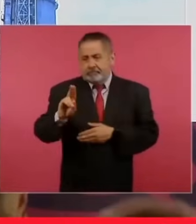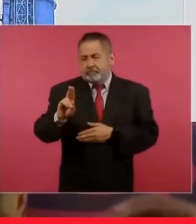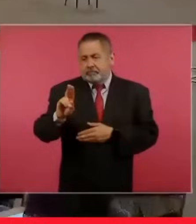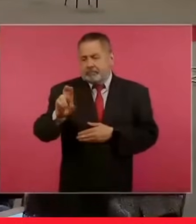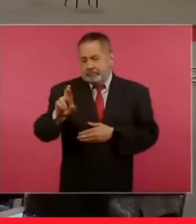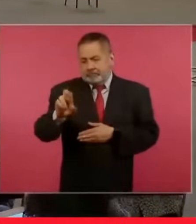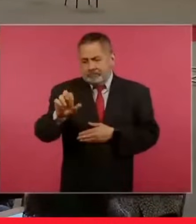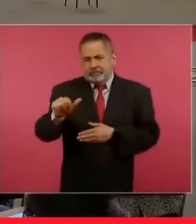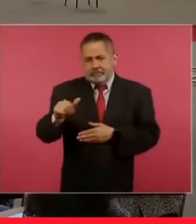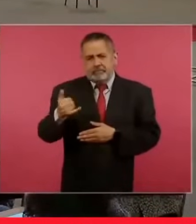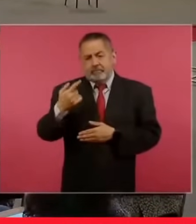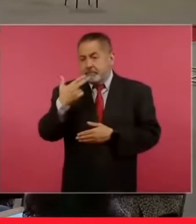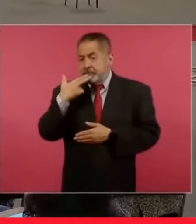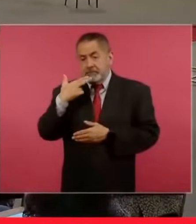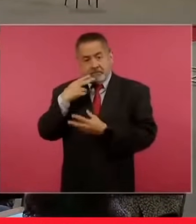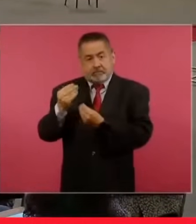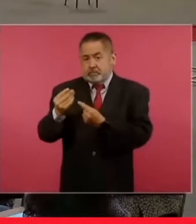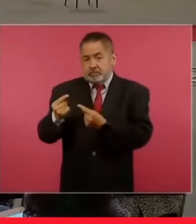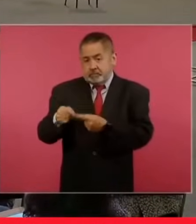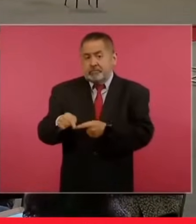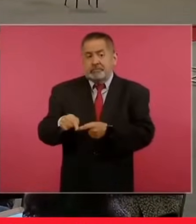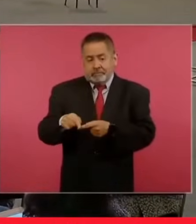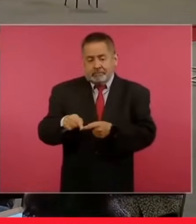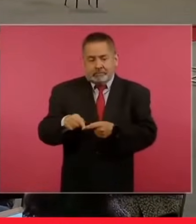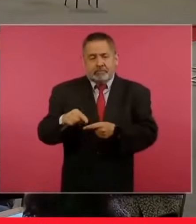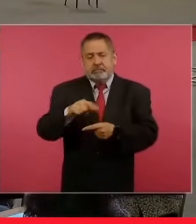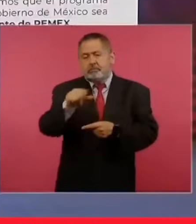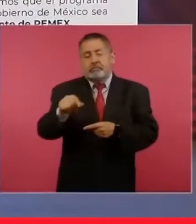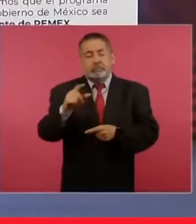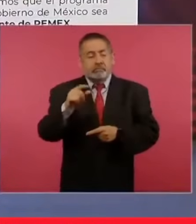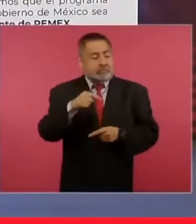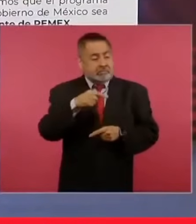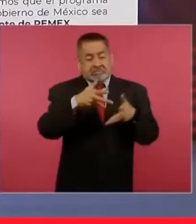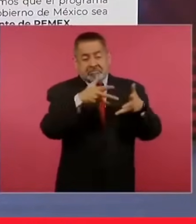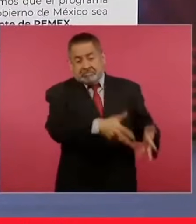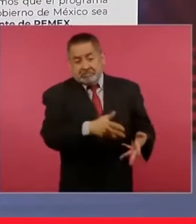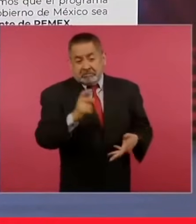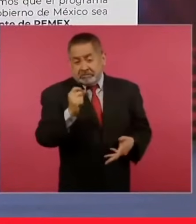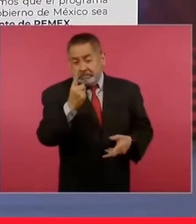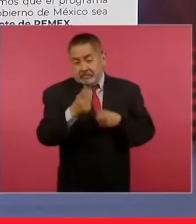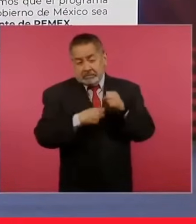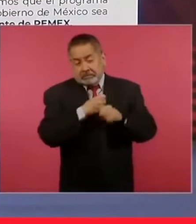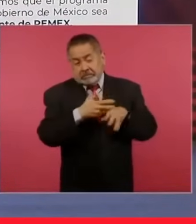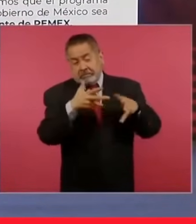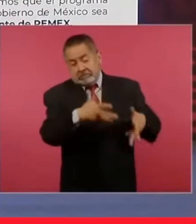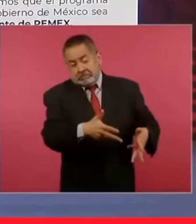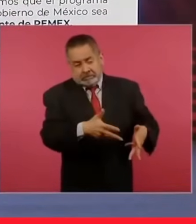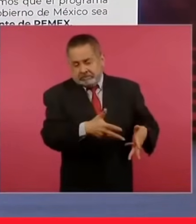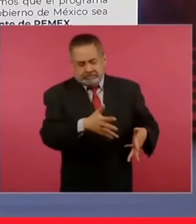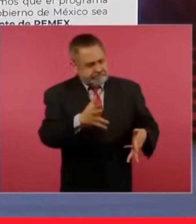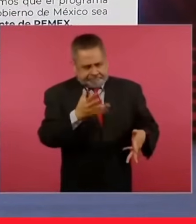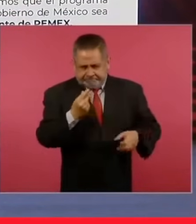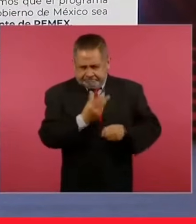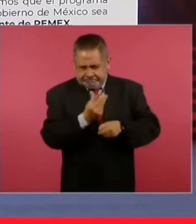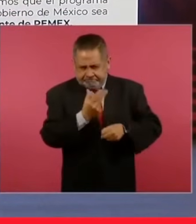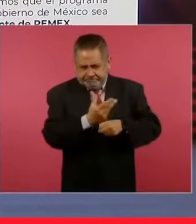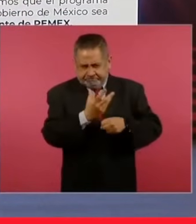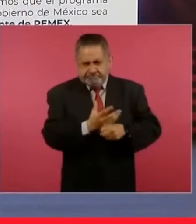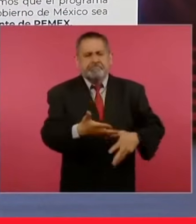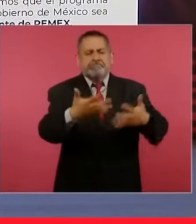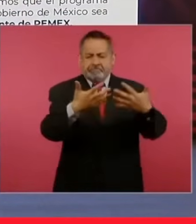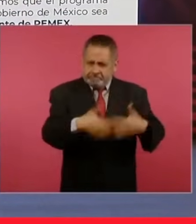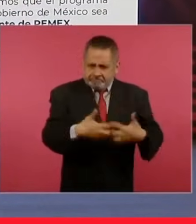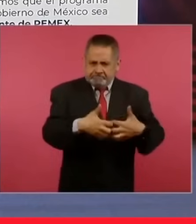directo. Entonces, después de 21 años sin operar, en octubre pusimos a operar